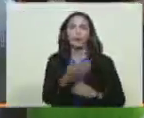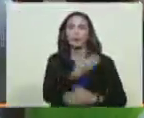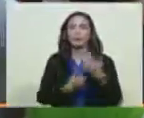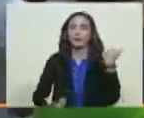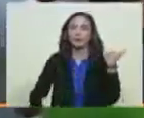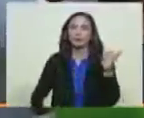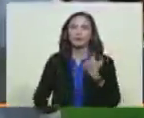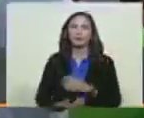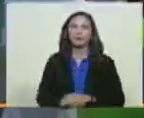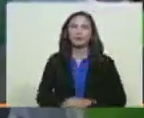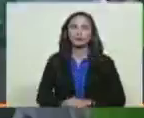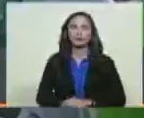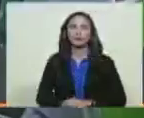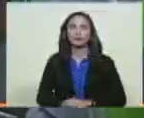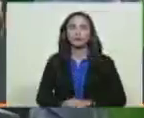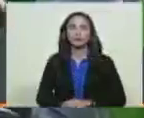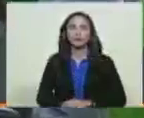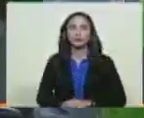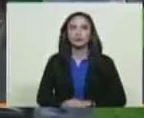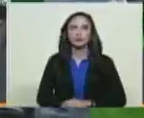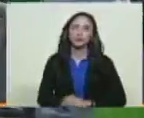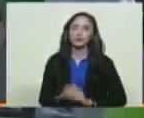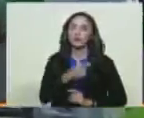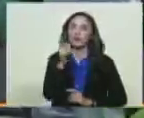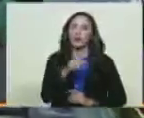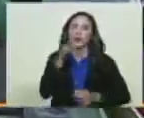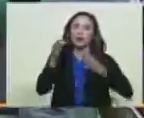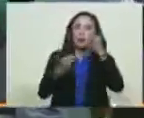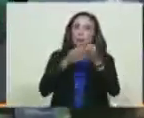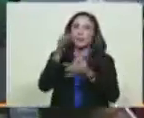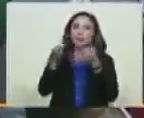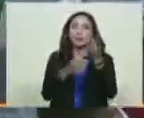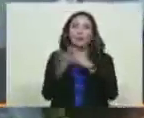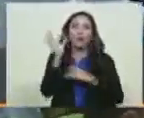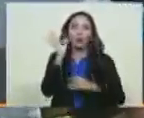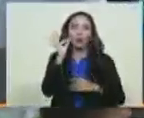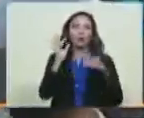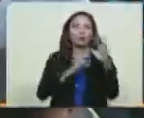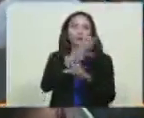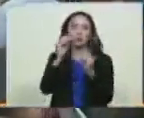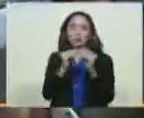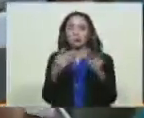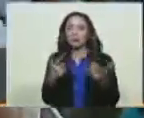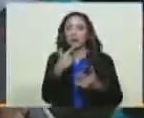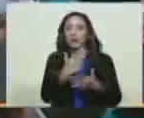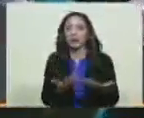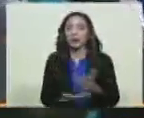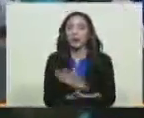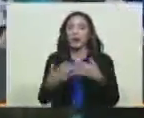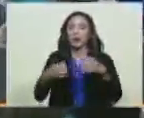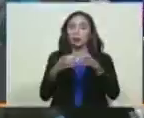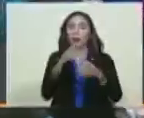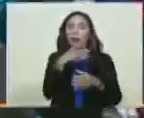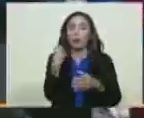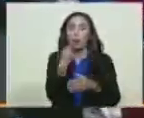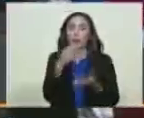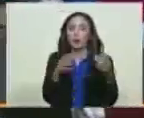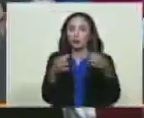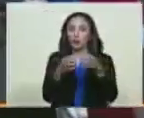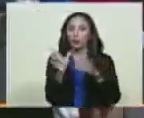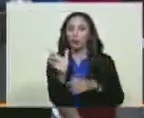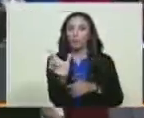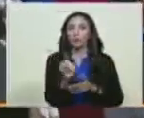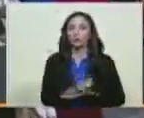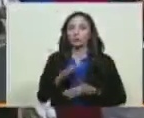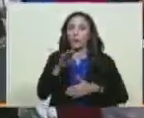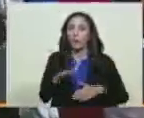presidente en palabras de maría león le decía que la juventud del partido dio un paso